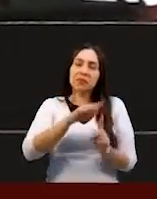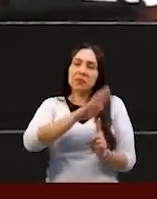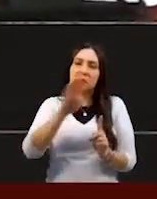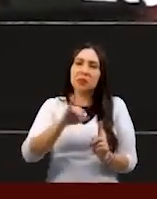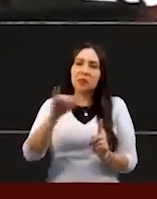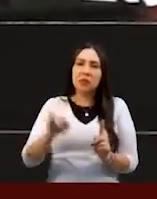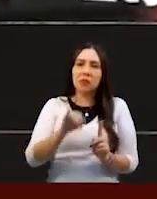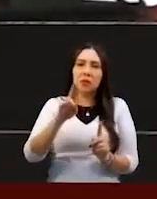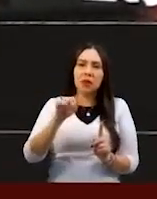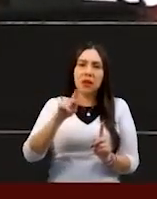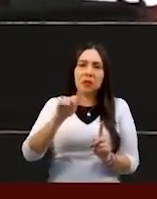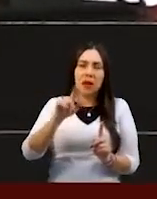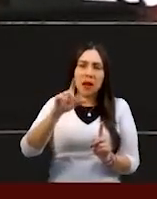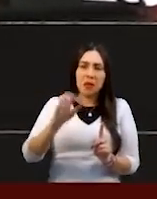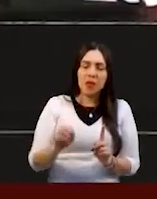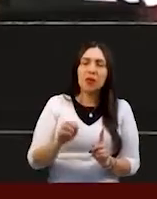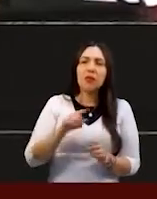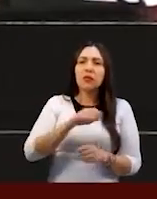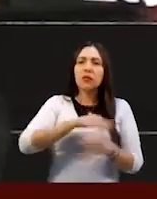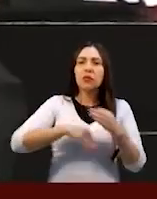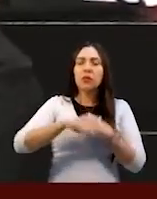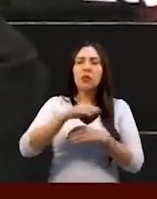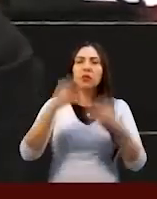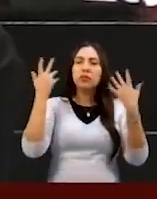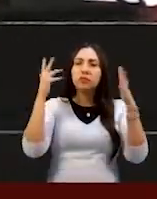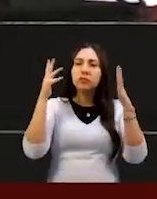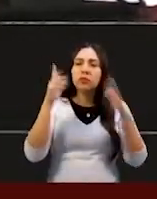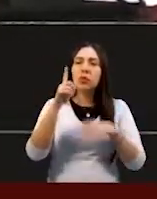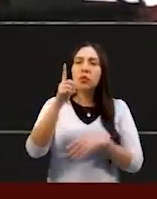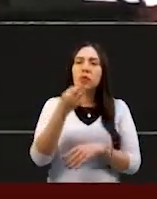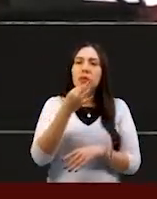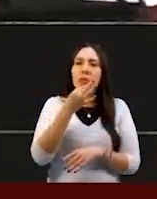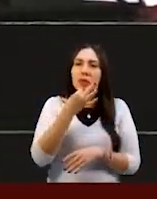de silencio e hicieron un reconocimiento a su trayectoria política.